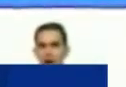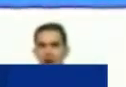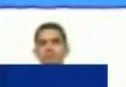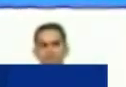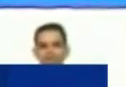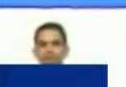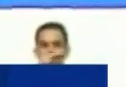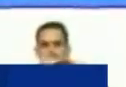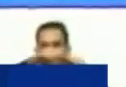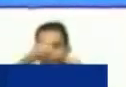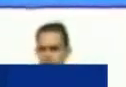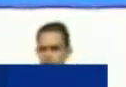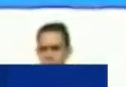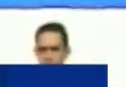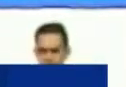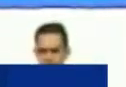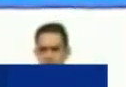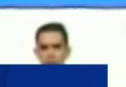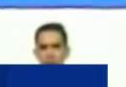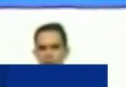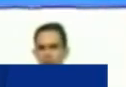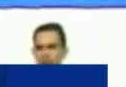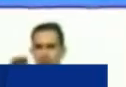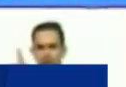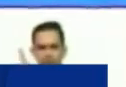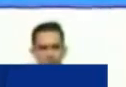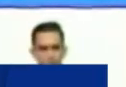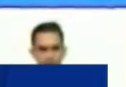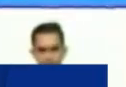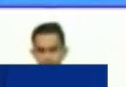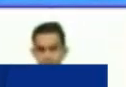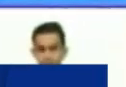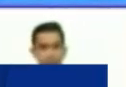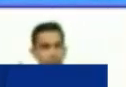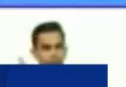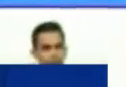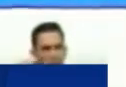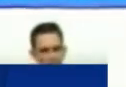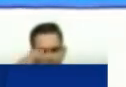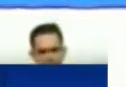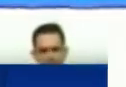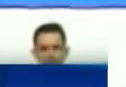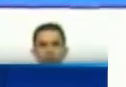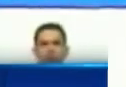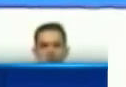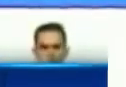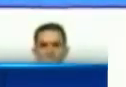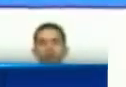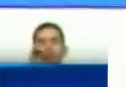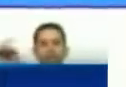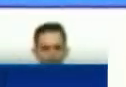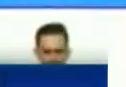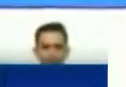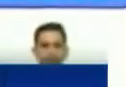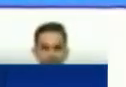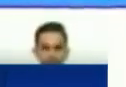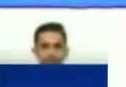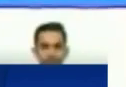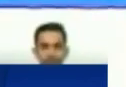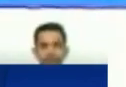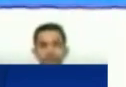los índices de homicidio en más de un 15%.